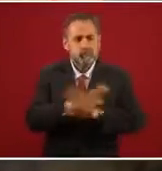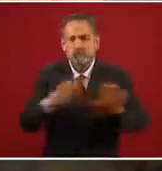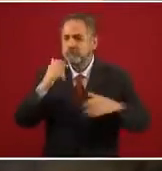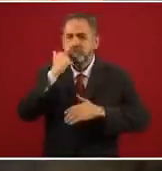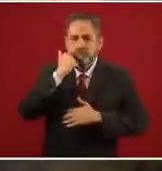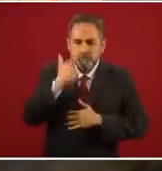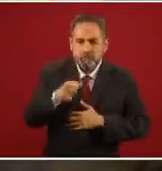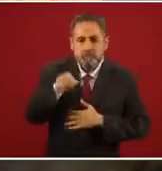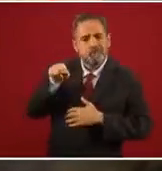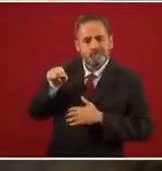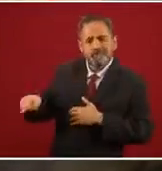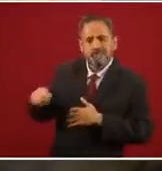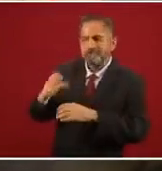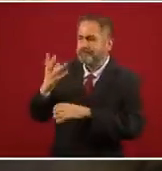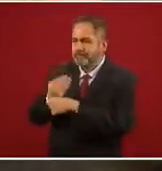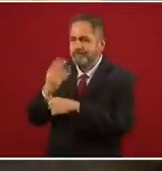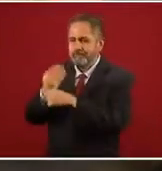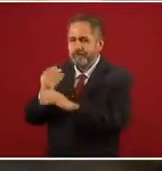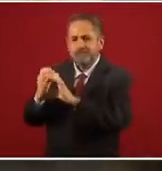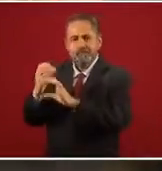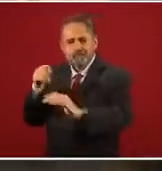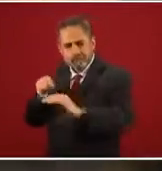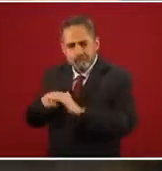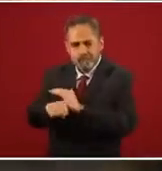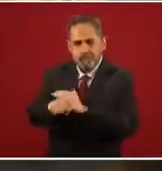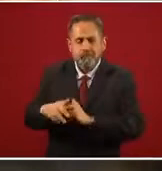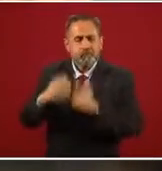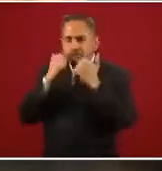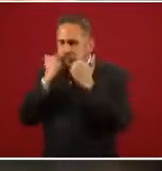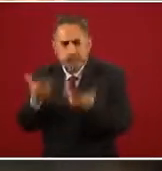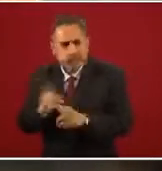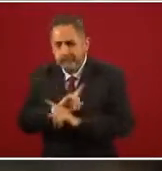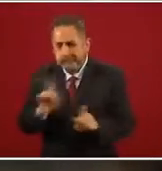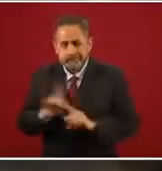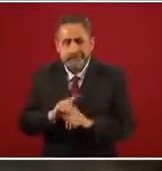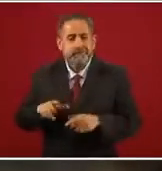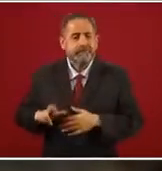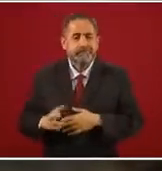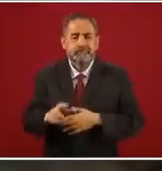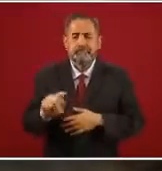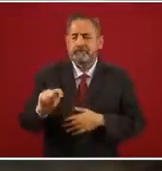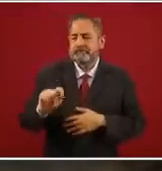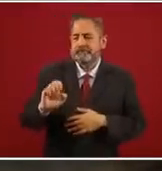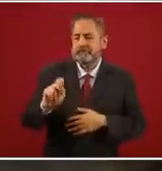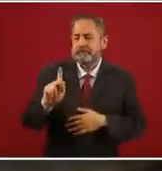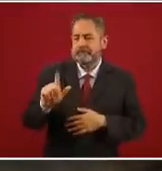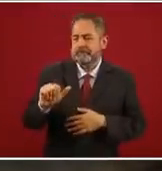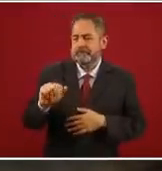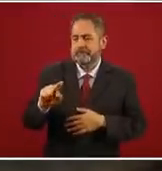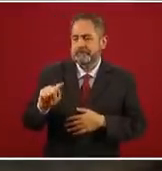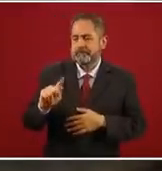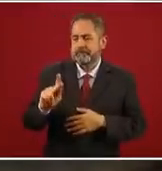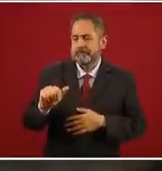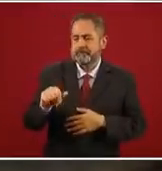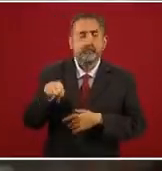este proyecto para su comunidad y sobre todo para el río Metlapanapa, que es en donde